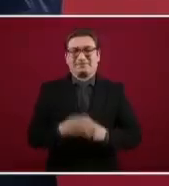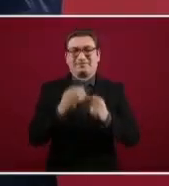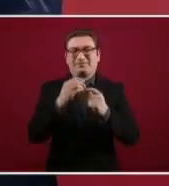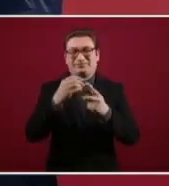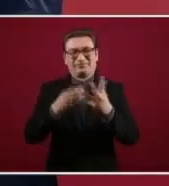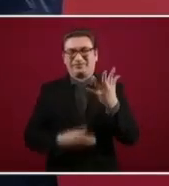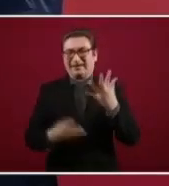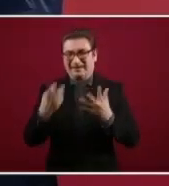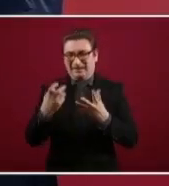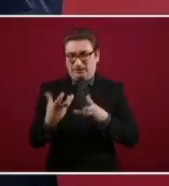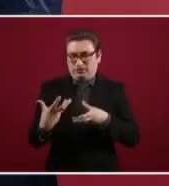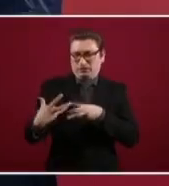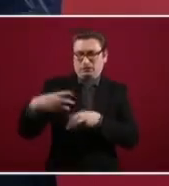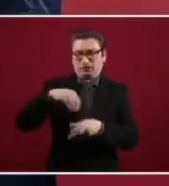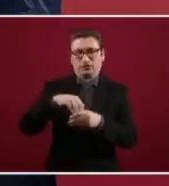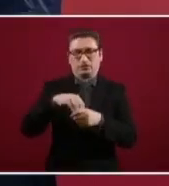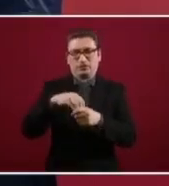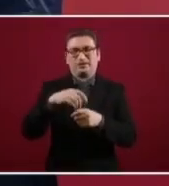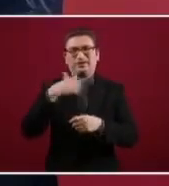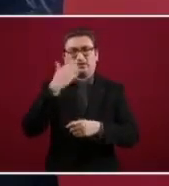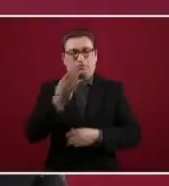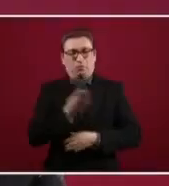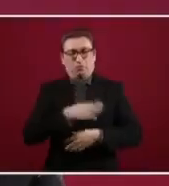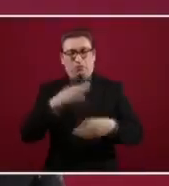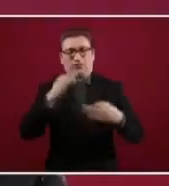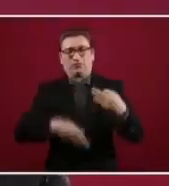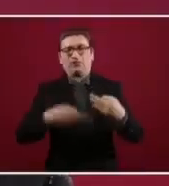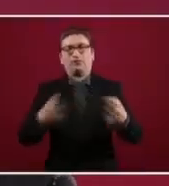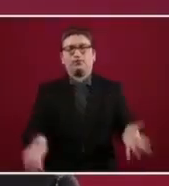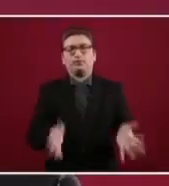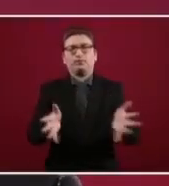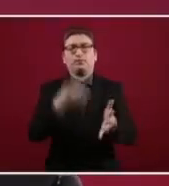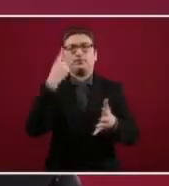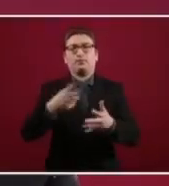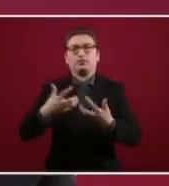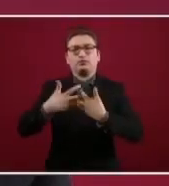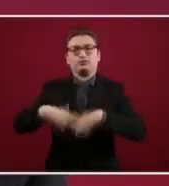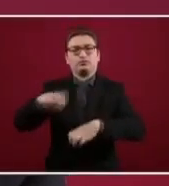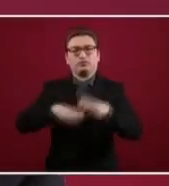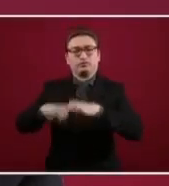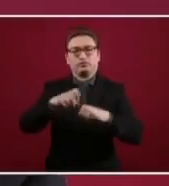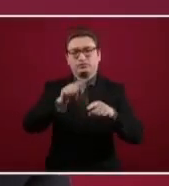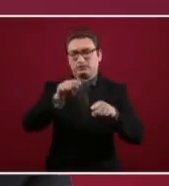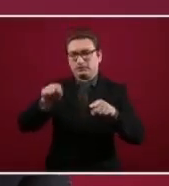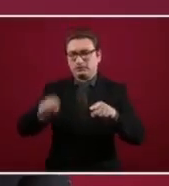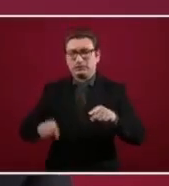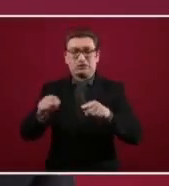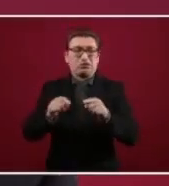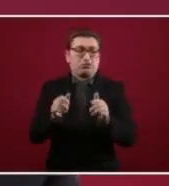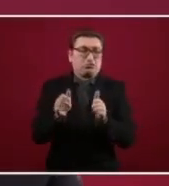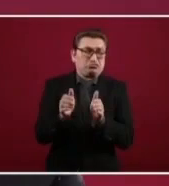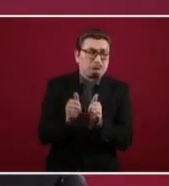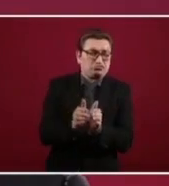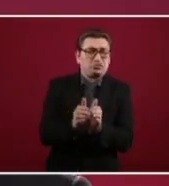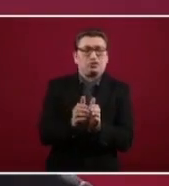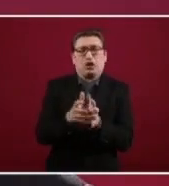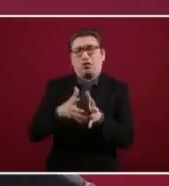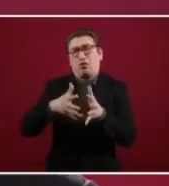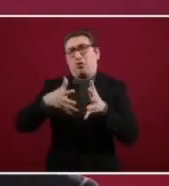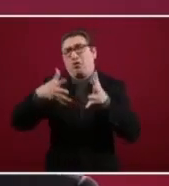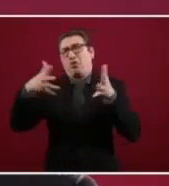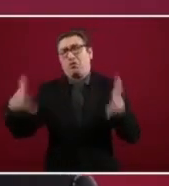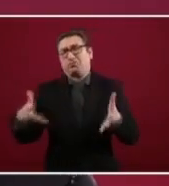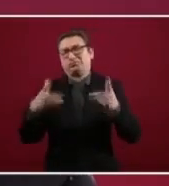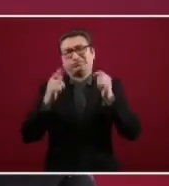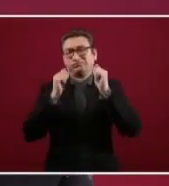incluyente el buen fin motiva la participación de las empresas desde las más pequeñas hasta las más